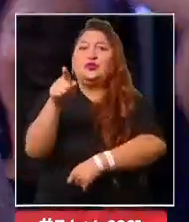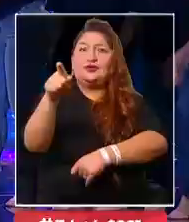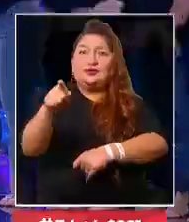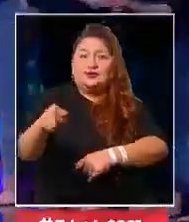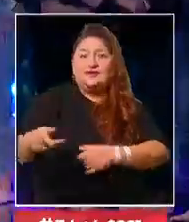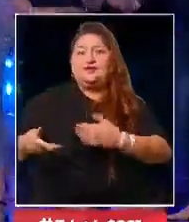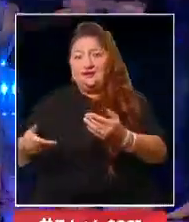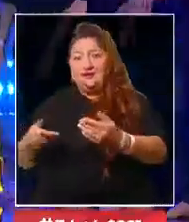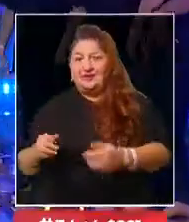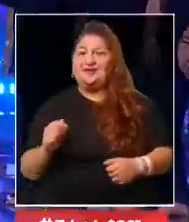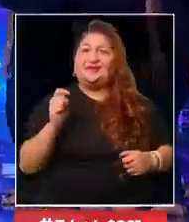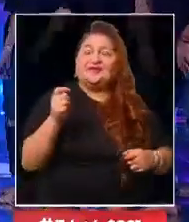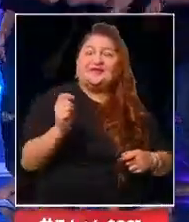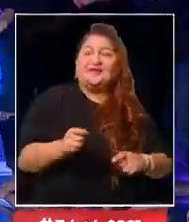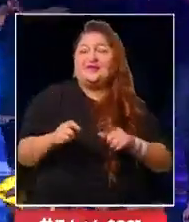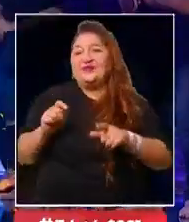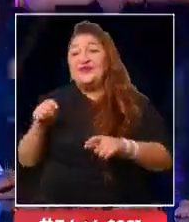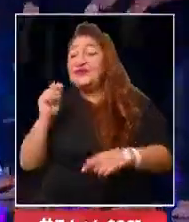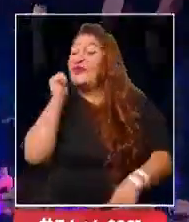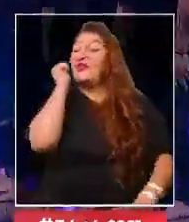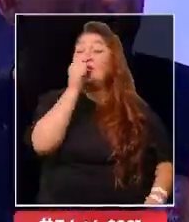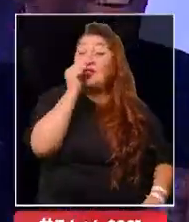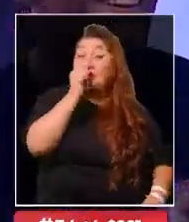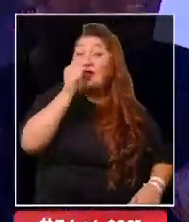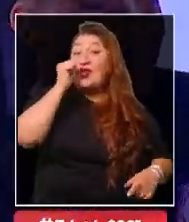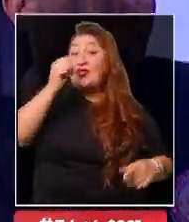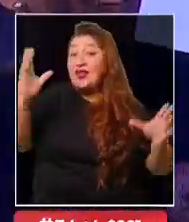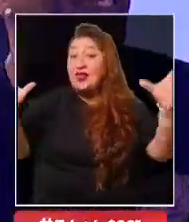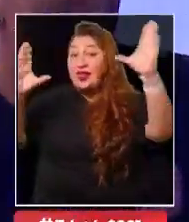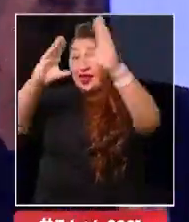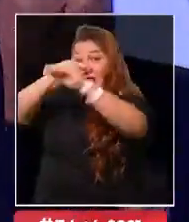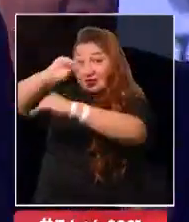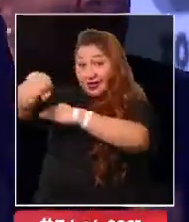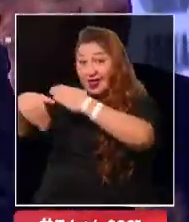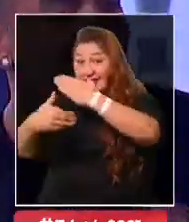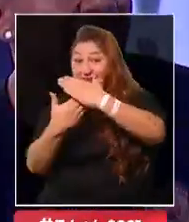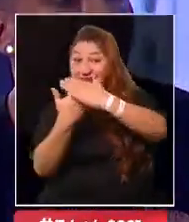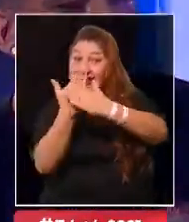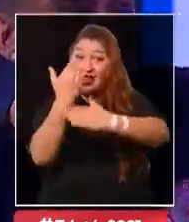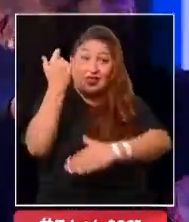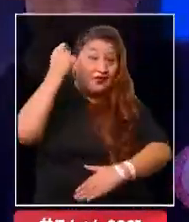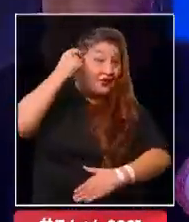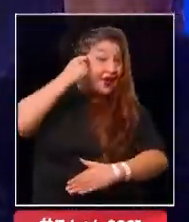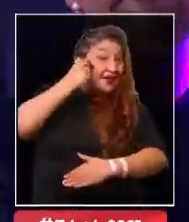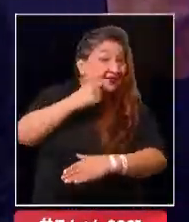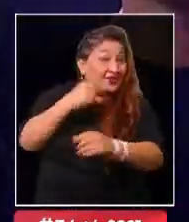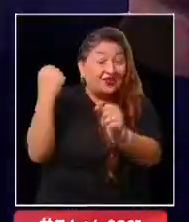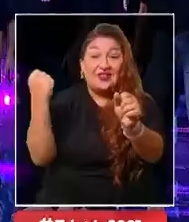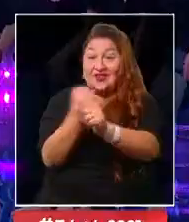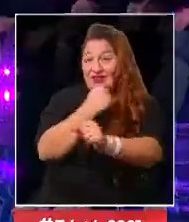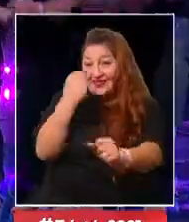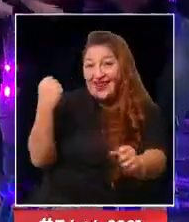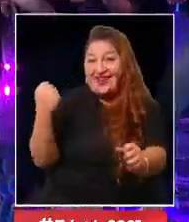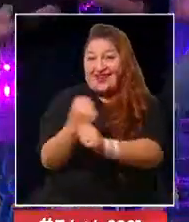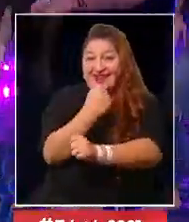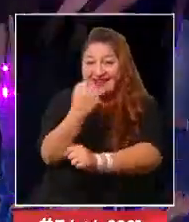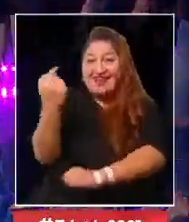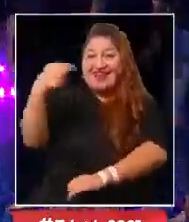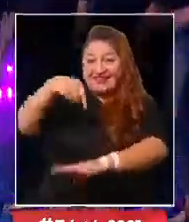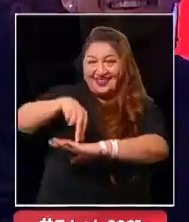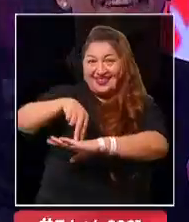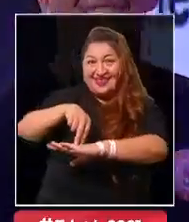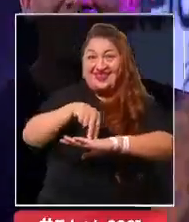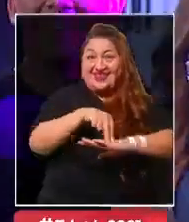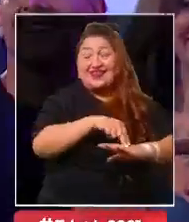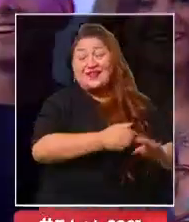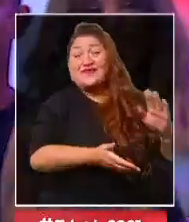posta. Todos los días, de noche y de día, Don Francisco trabaja aquí. Vamos para allá